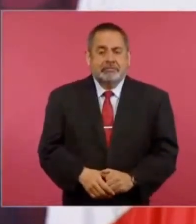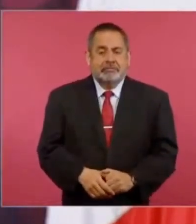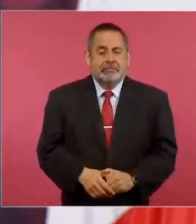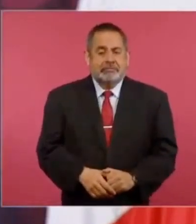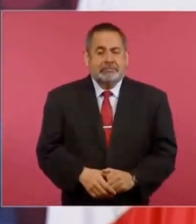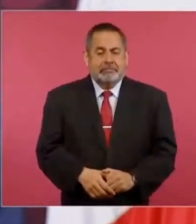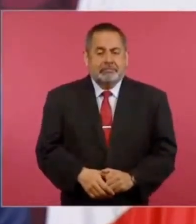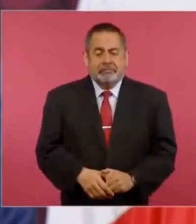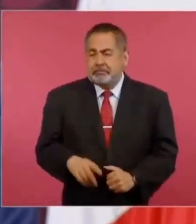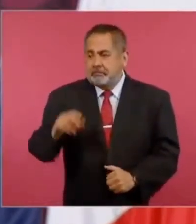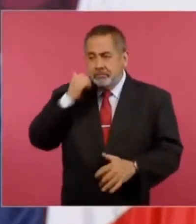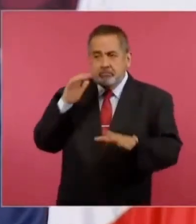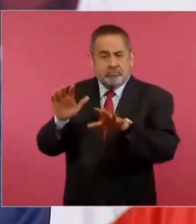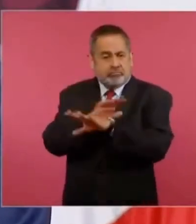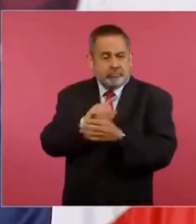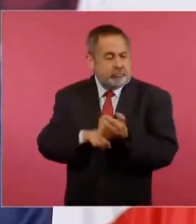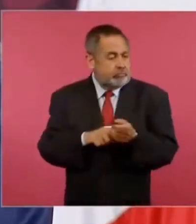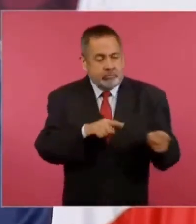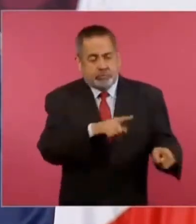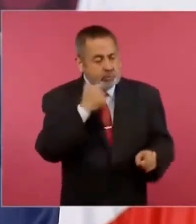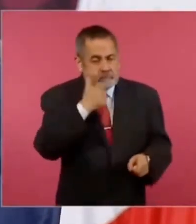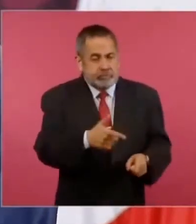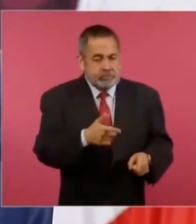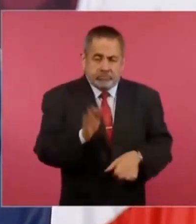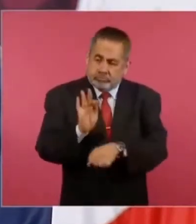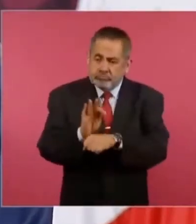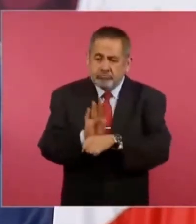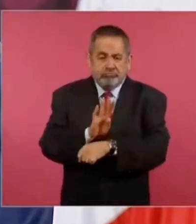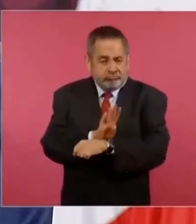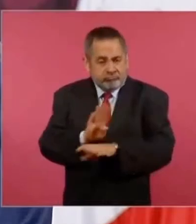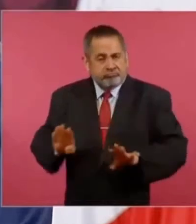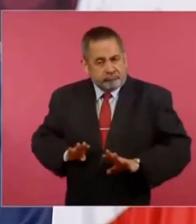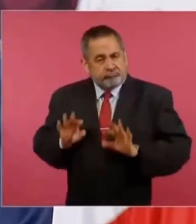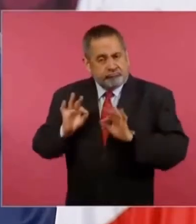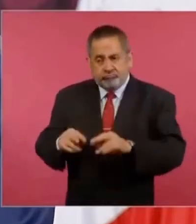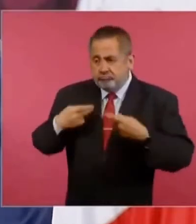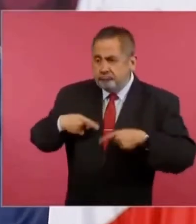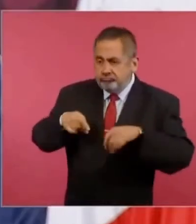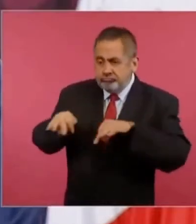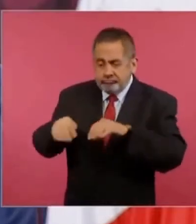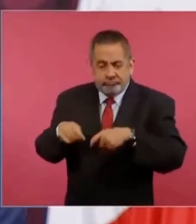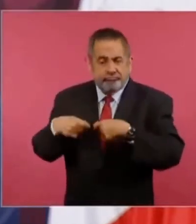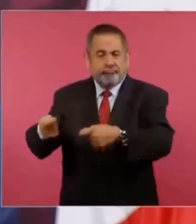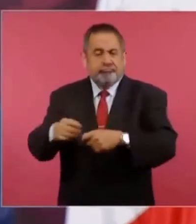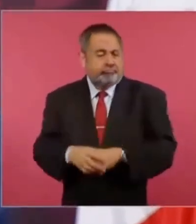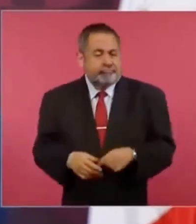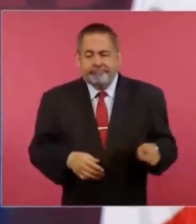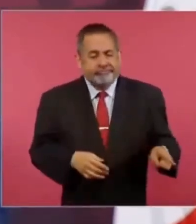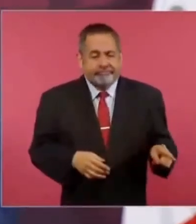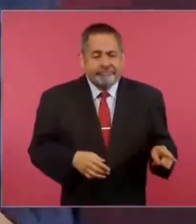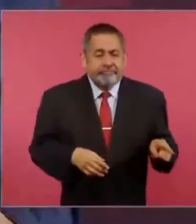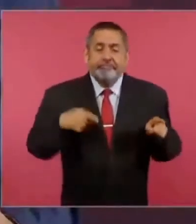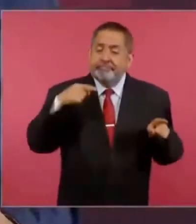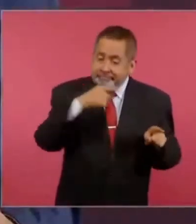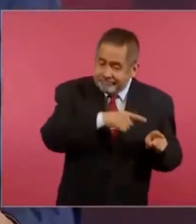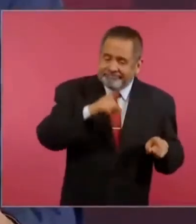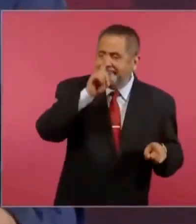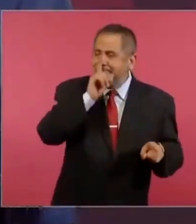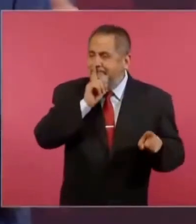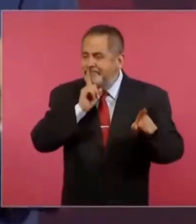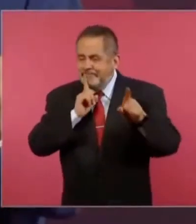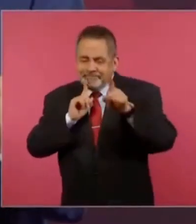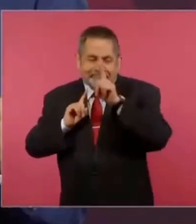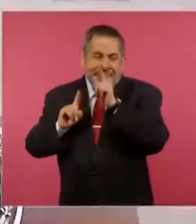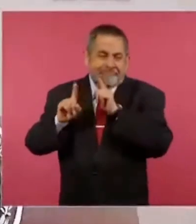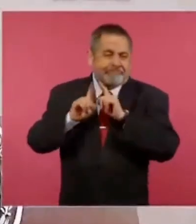a estas acciones en beneficio de los trabajadores y además de mentir y